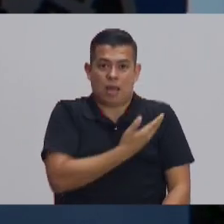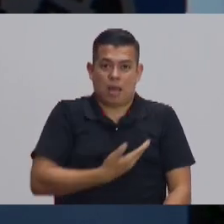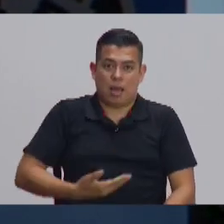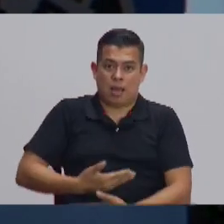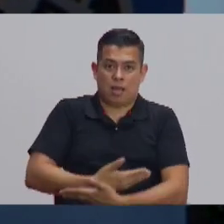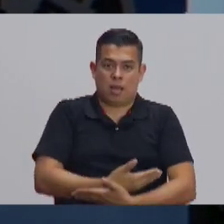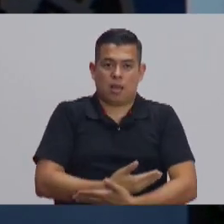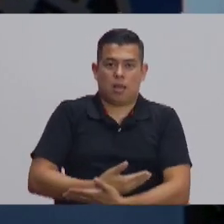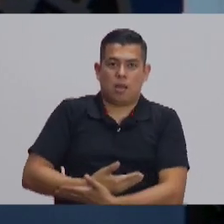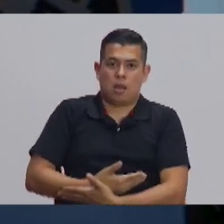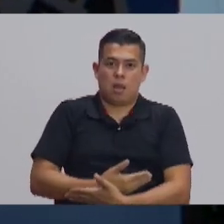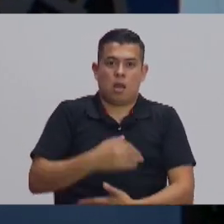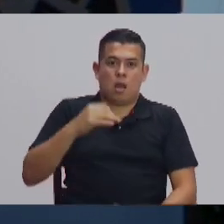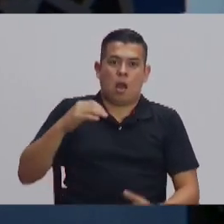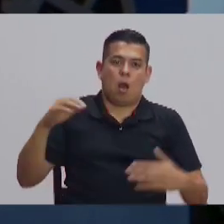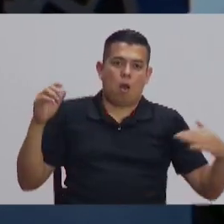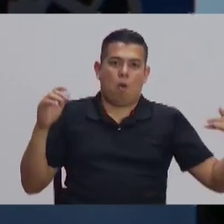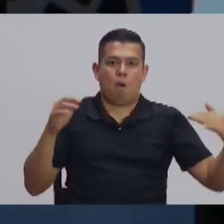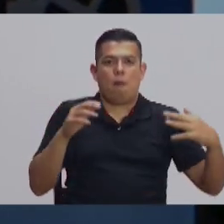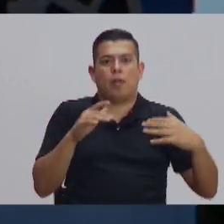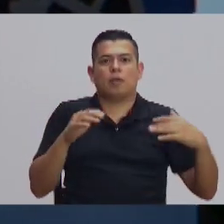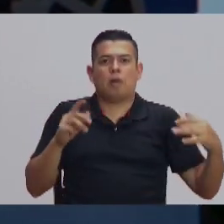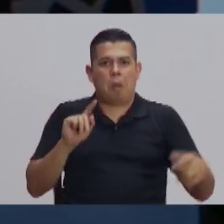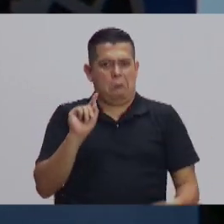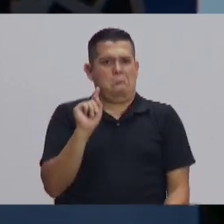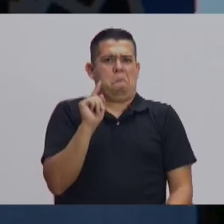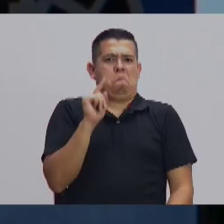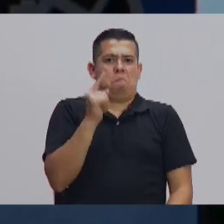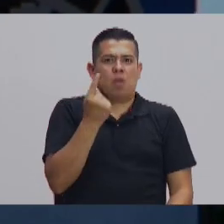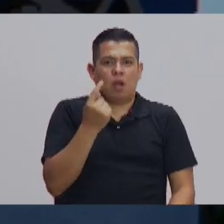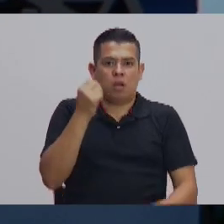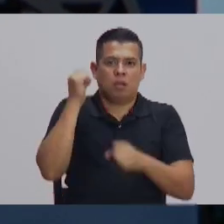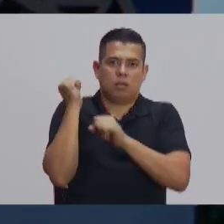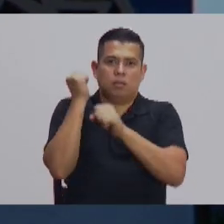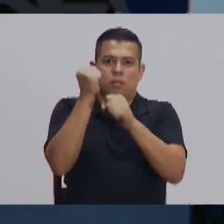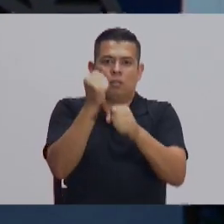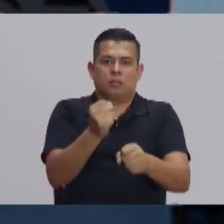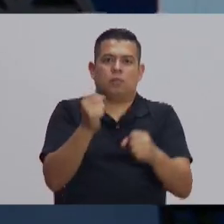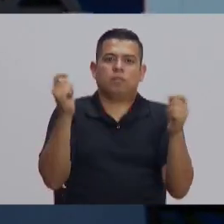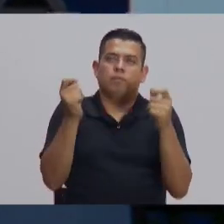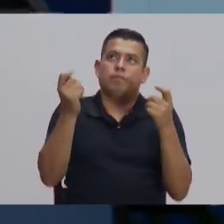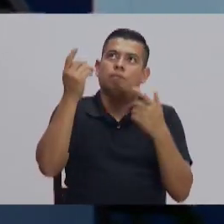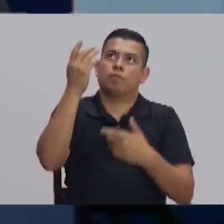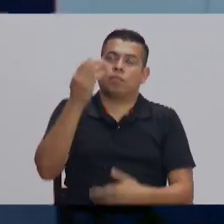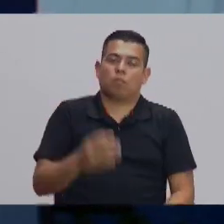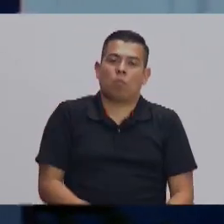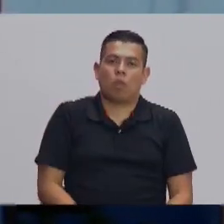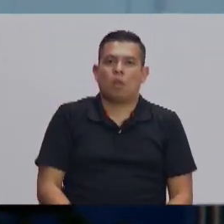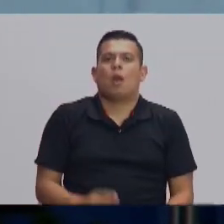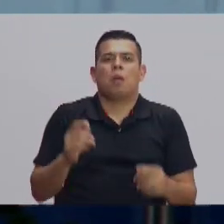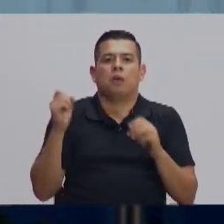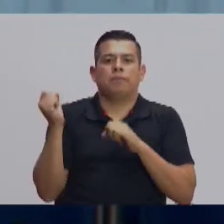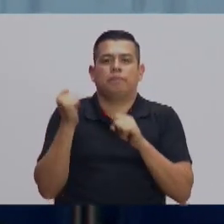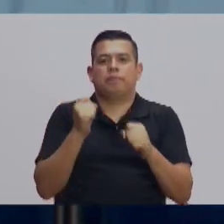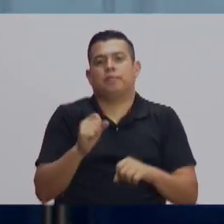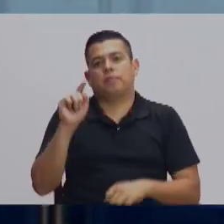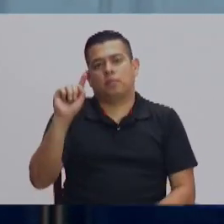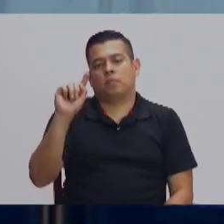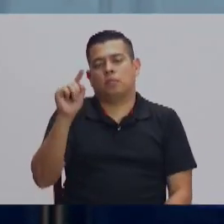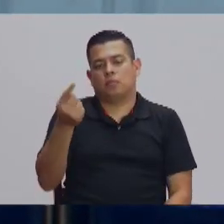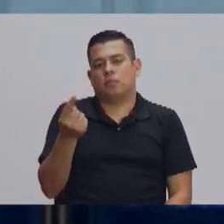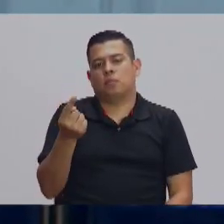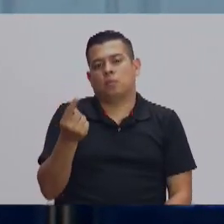jehová de los ejércitos la primera conquista la hizo en el gloria a dios como la primera conquista